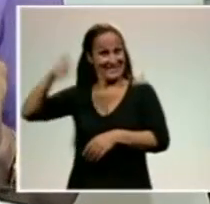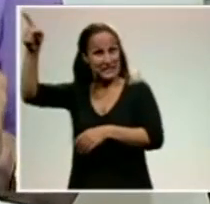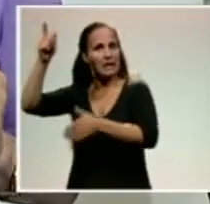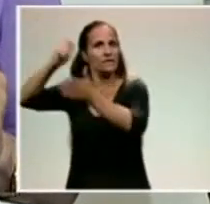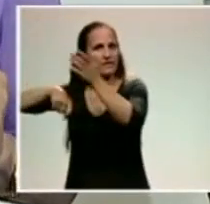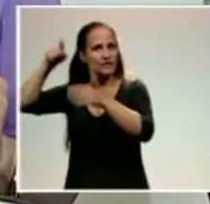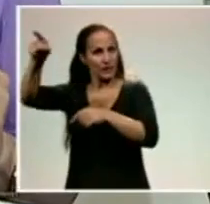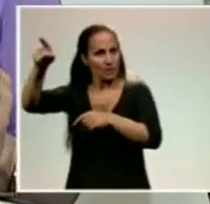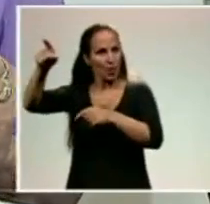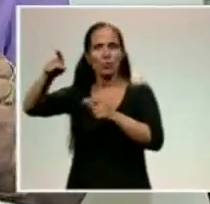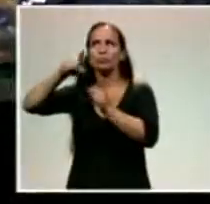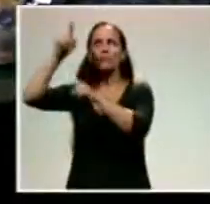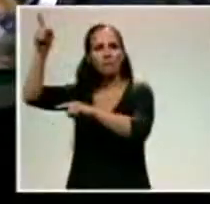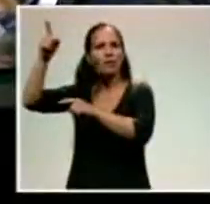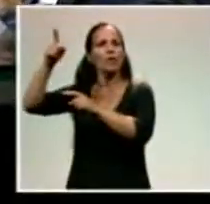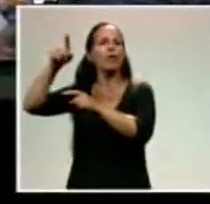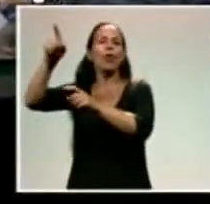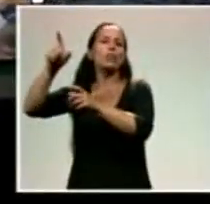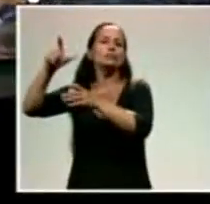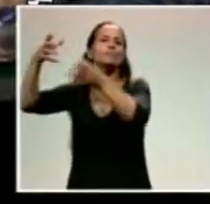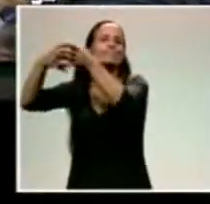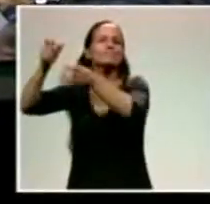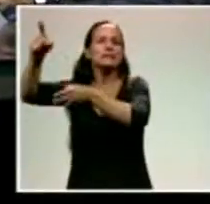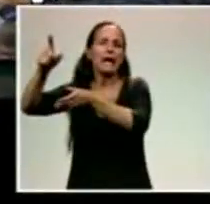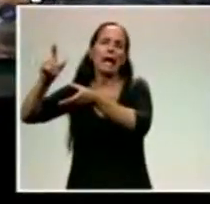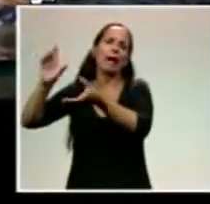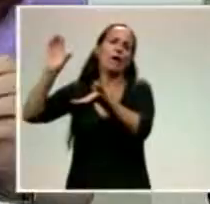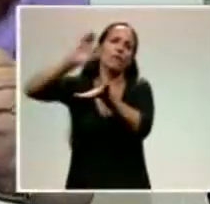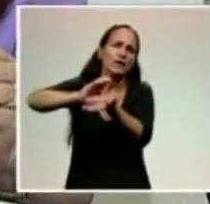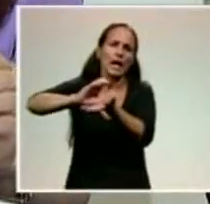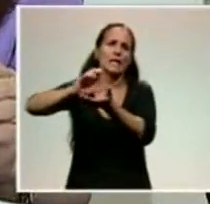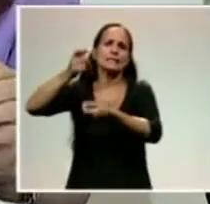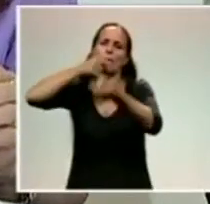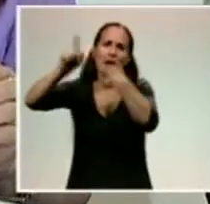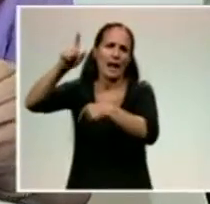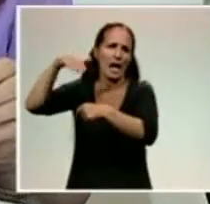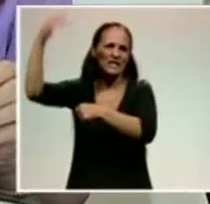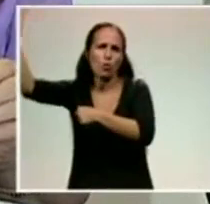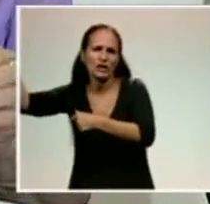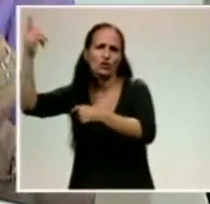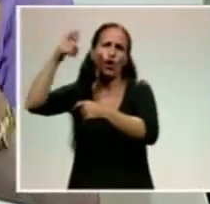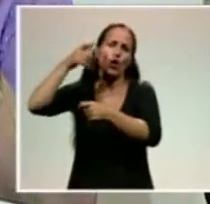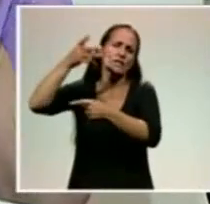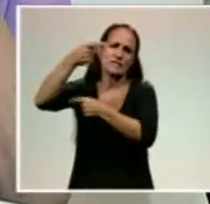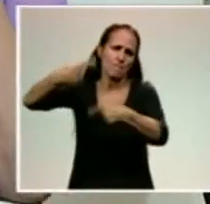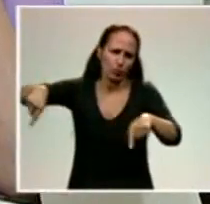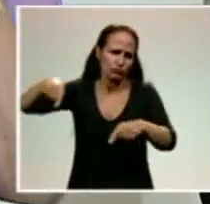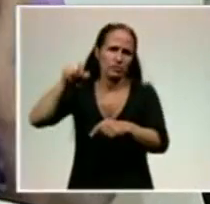el Exim Bank chino, que es el que financia exportaciones e importaciones y otro tipo de